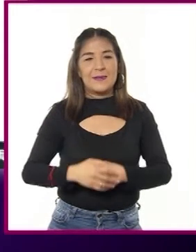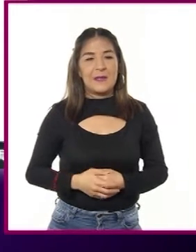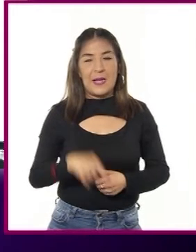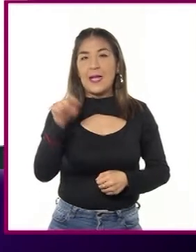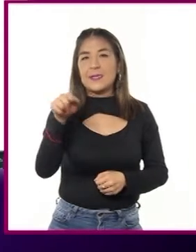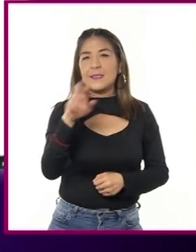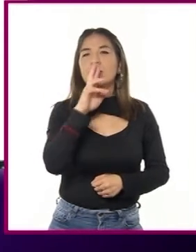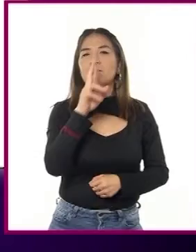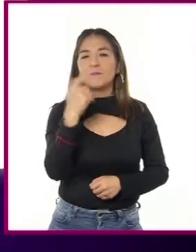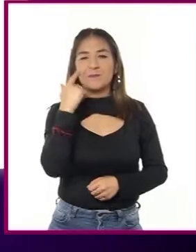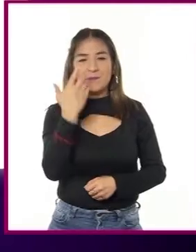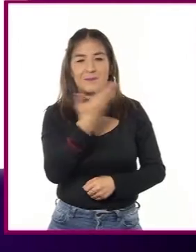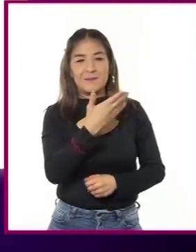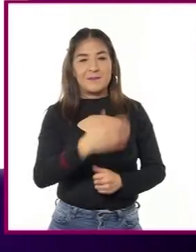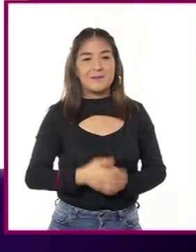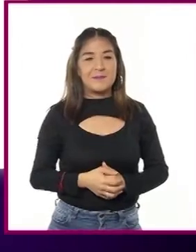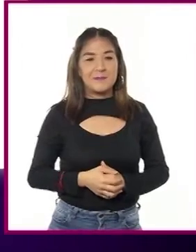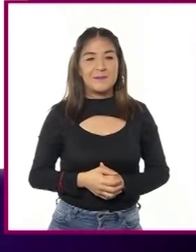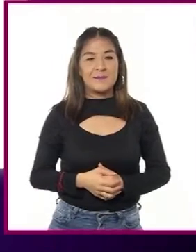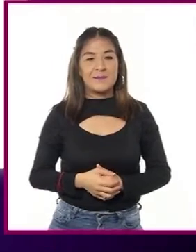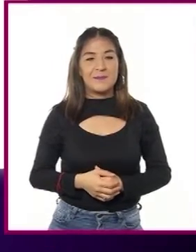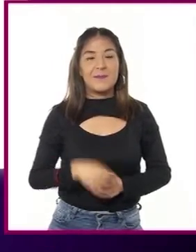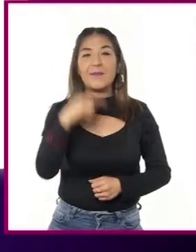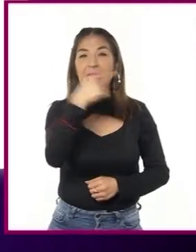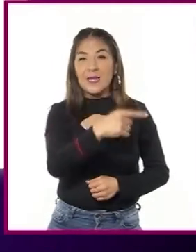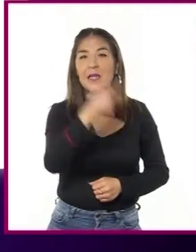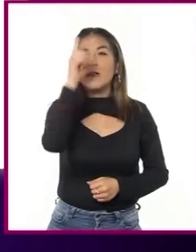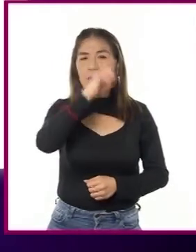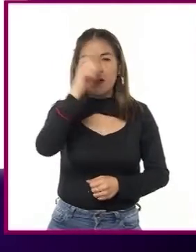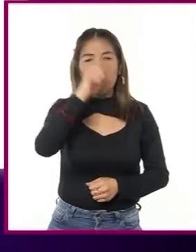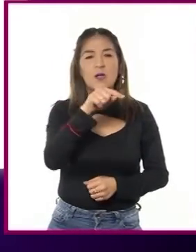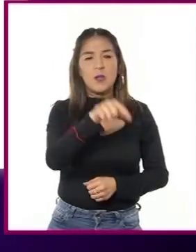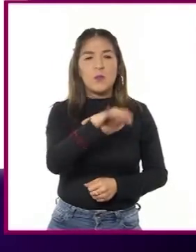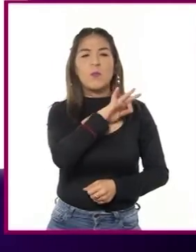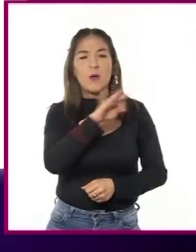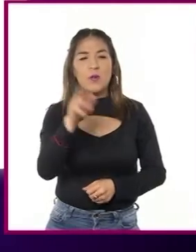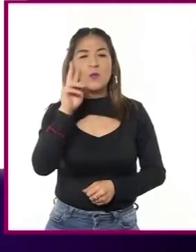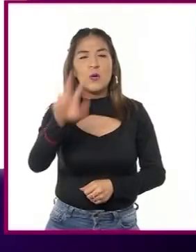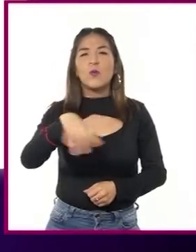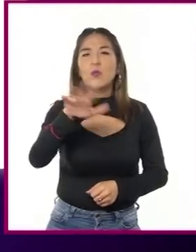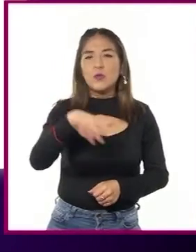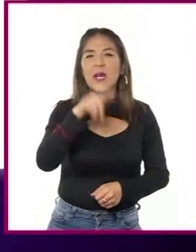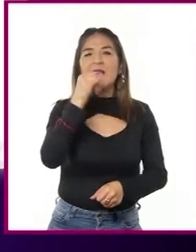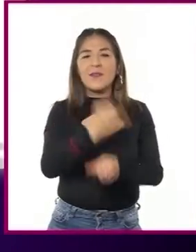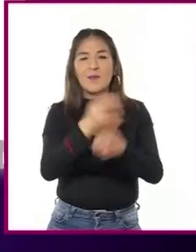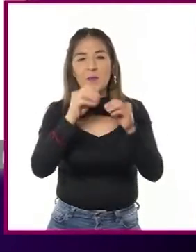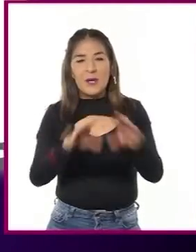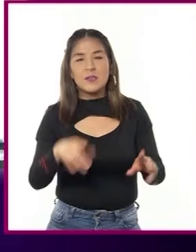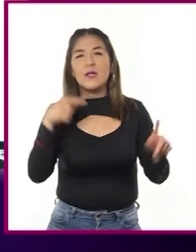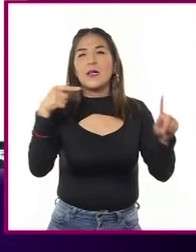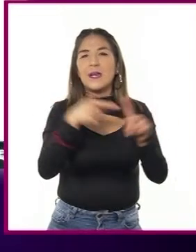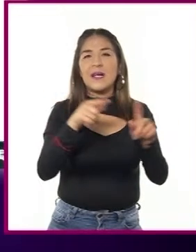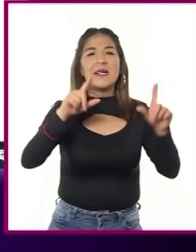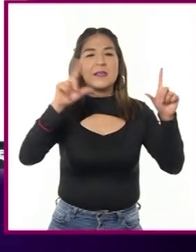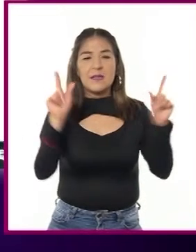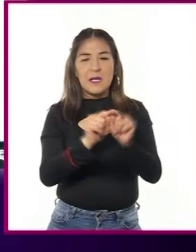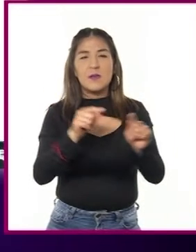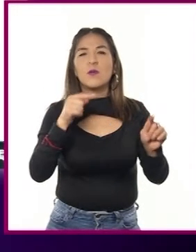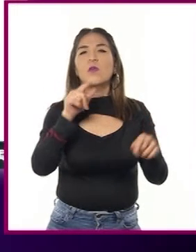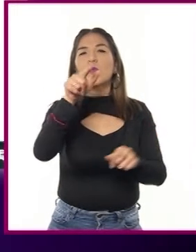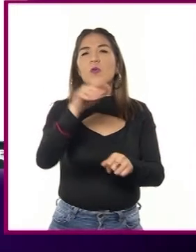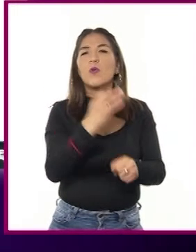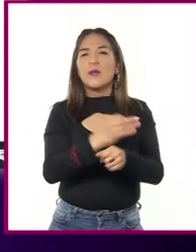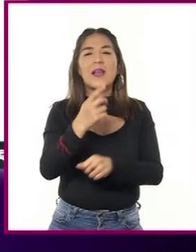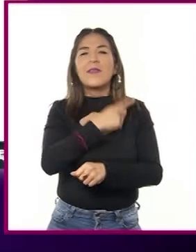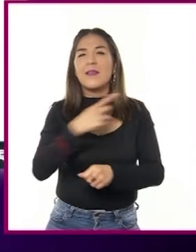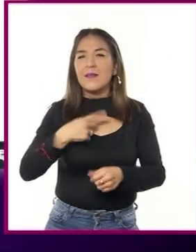nuestro resultado. Aún con estas recomendaciones es posible que quieran buscar en un sitio específico. En este caso, lo que